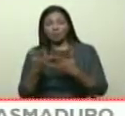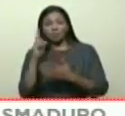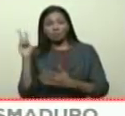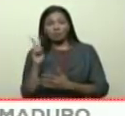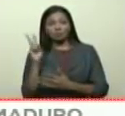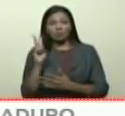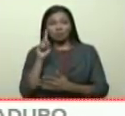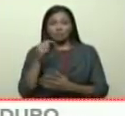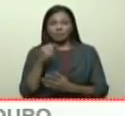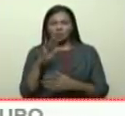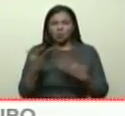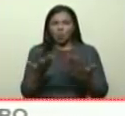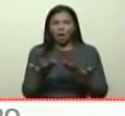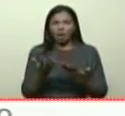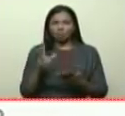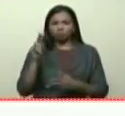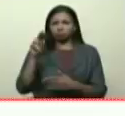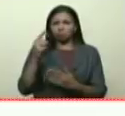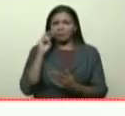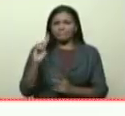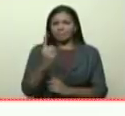Venezuela. ¿Cuándo? Nunca.